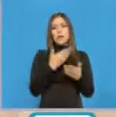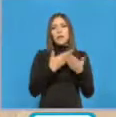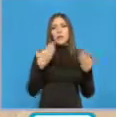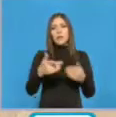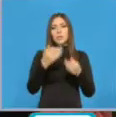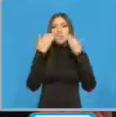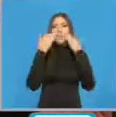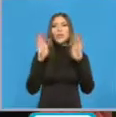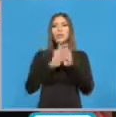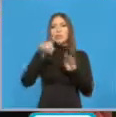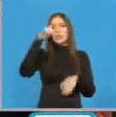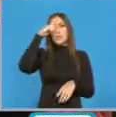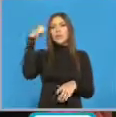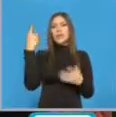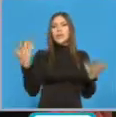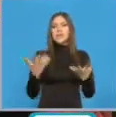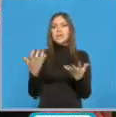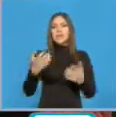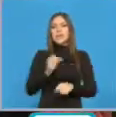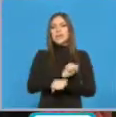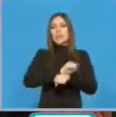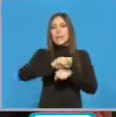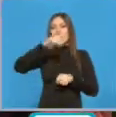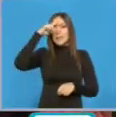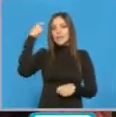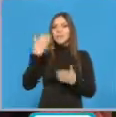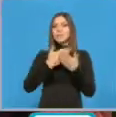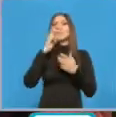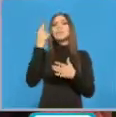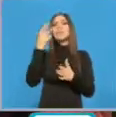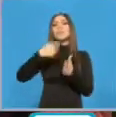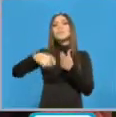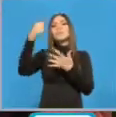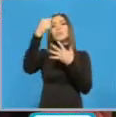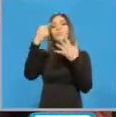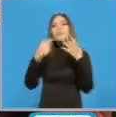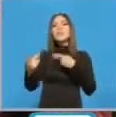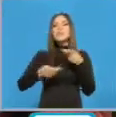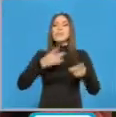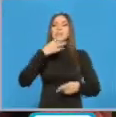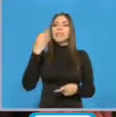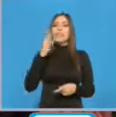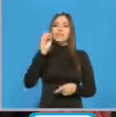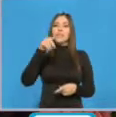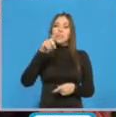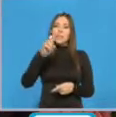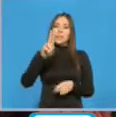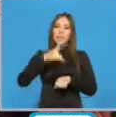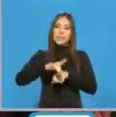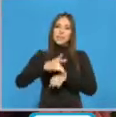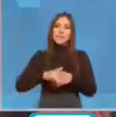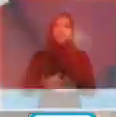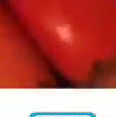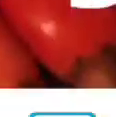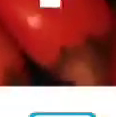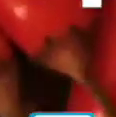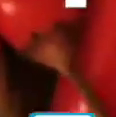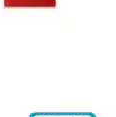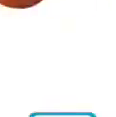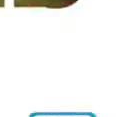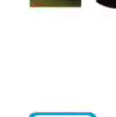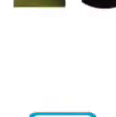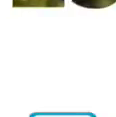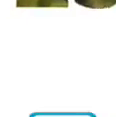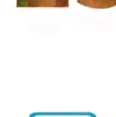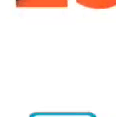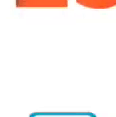hoy uno, muy Muy bien. sencillo. Bueno, pues ¿qué les parece si vemos y conocemos los ingredientes para preparar este rico fondue de quesos?